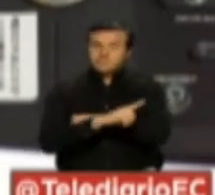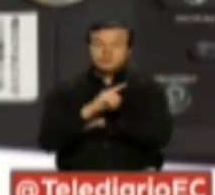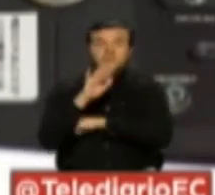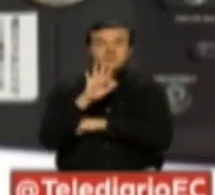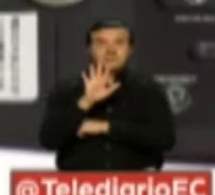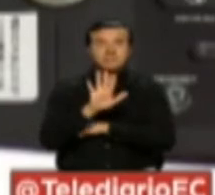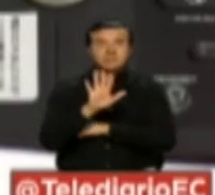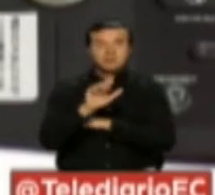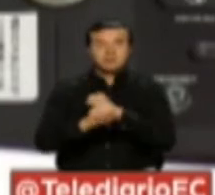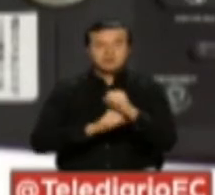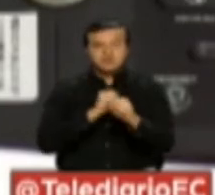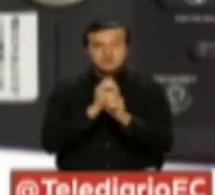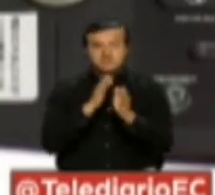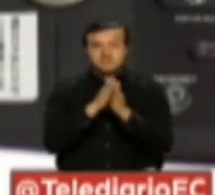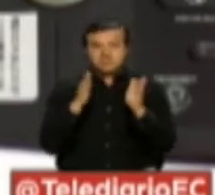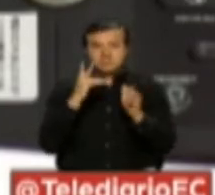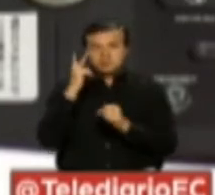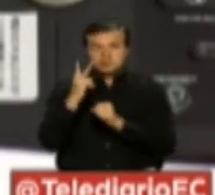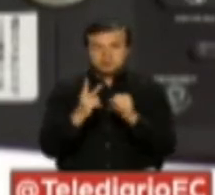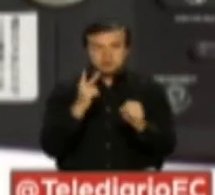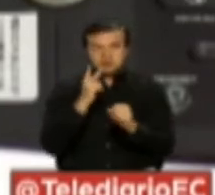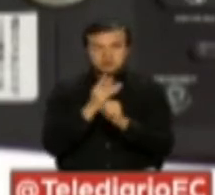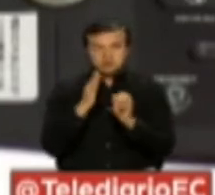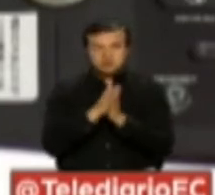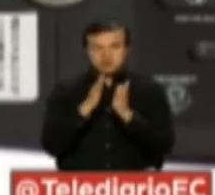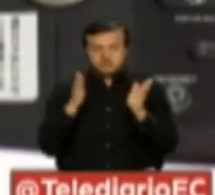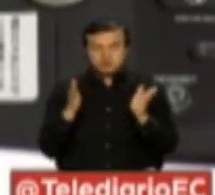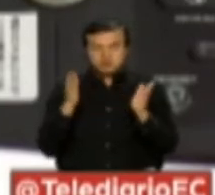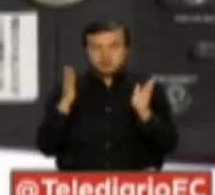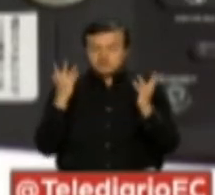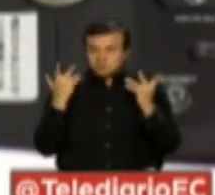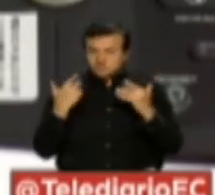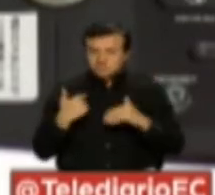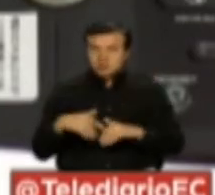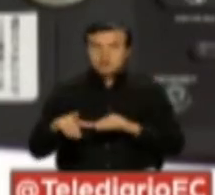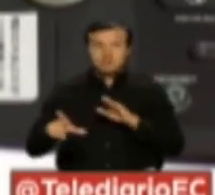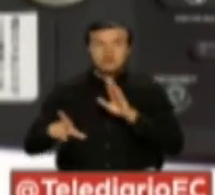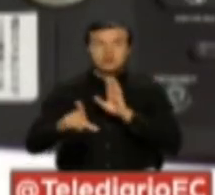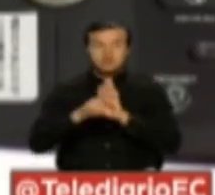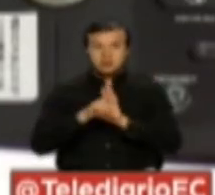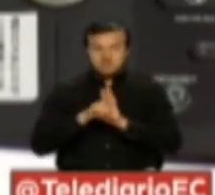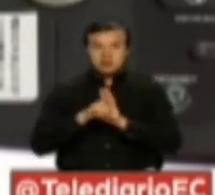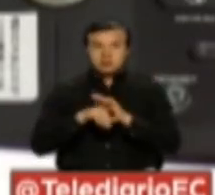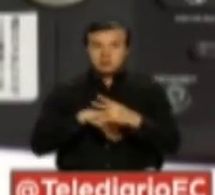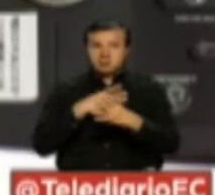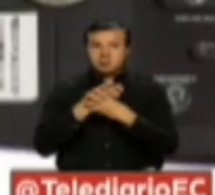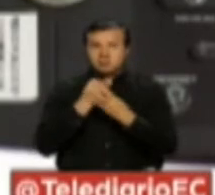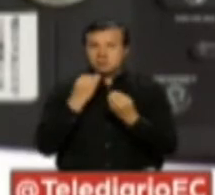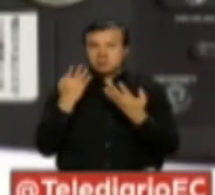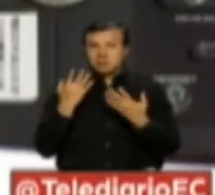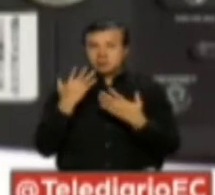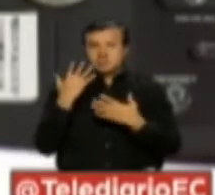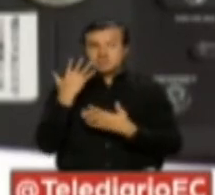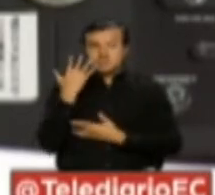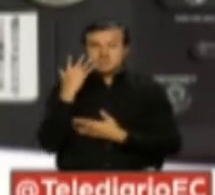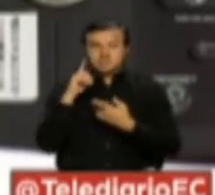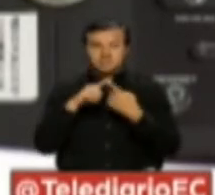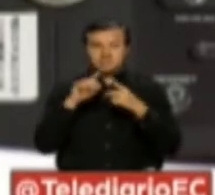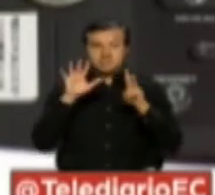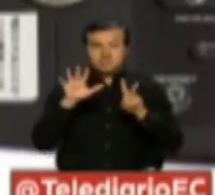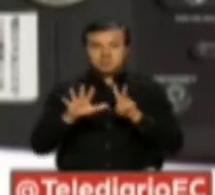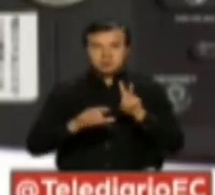de 5 años durará hasta 2 años. El delito de secuestro en el Código Orgánico Integral Penal tiene una pena de